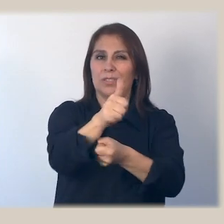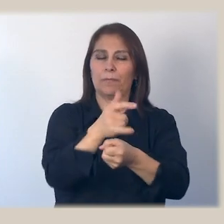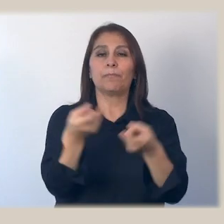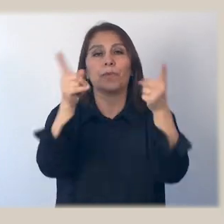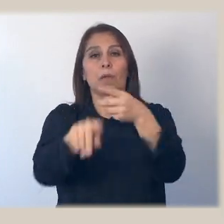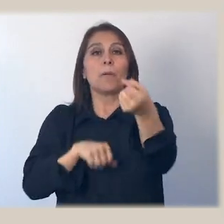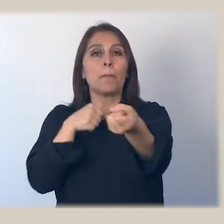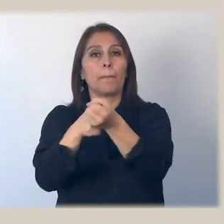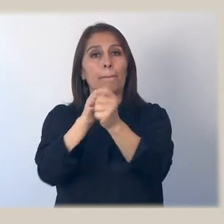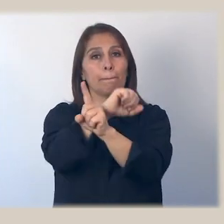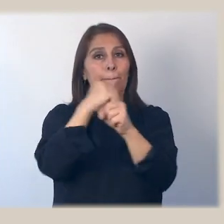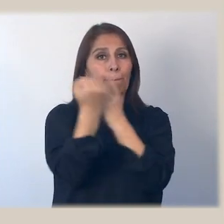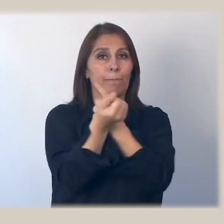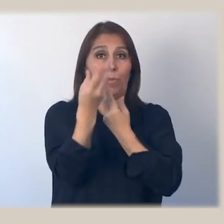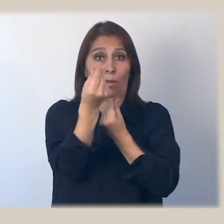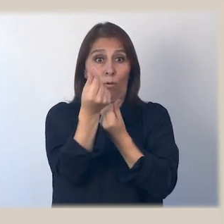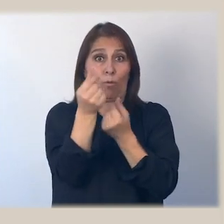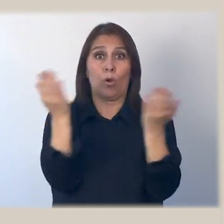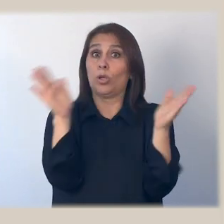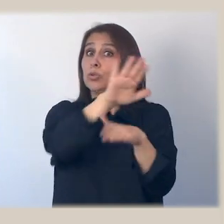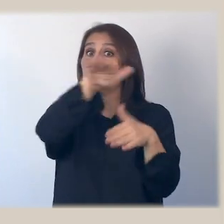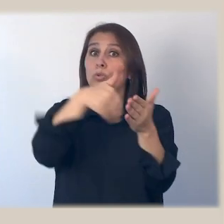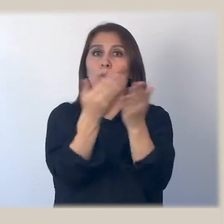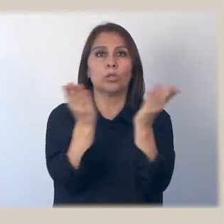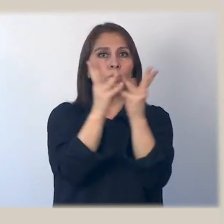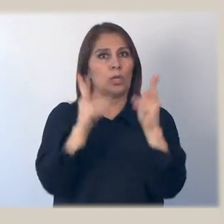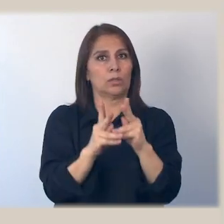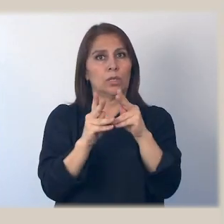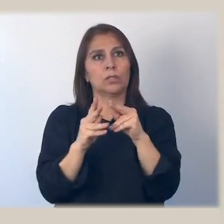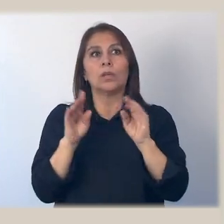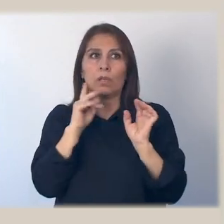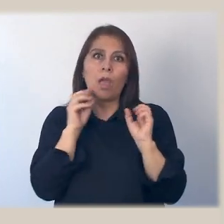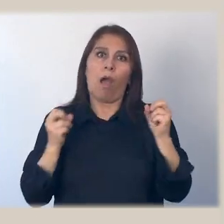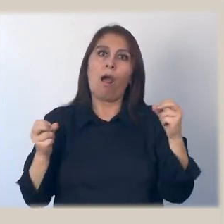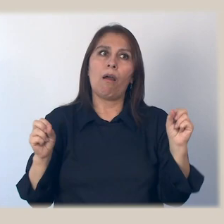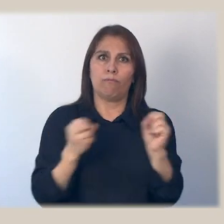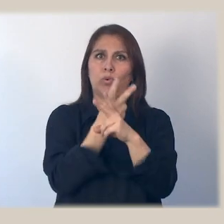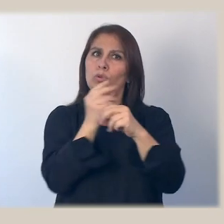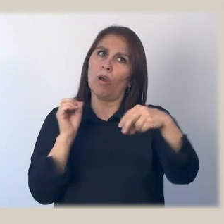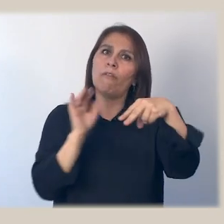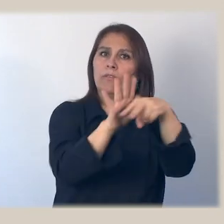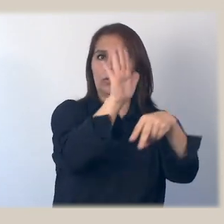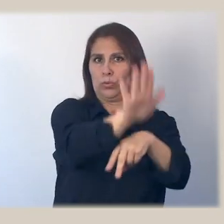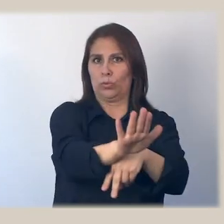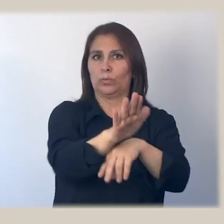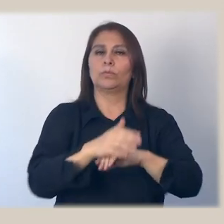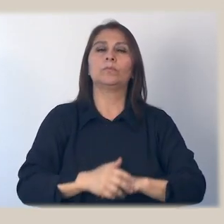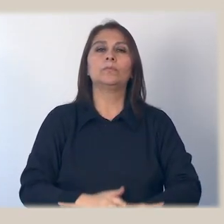universitaria como los apoyos socioeconómicos a estudiantes en condiciones de vulnerabilidad.